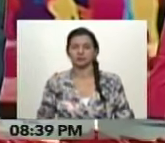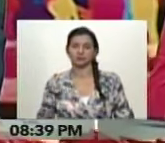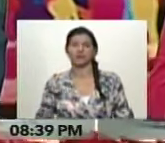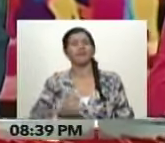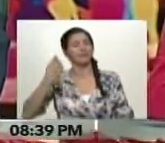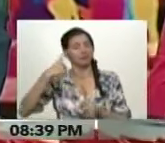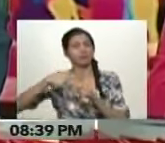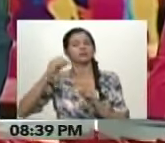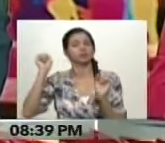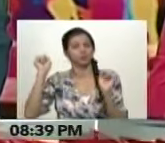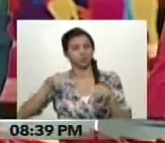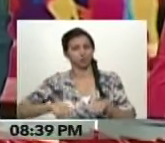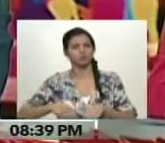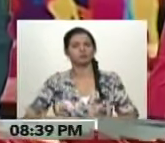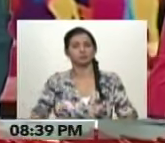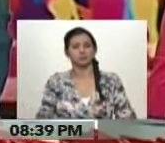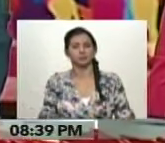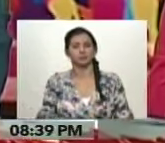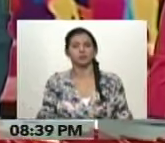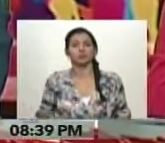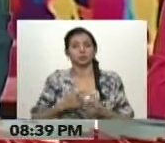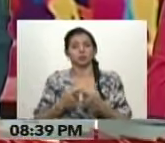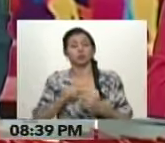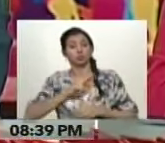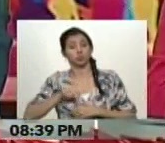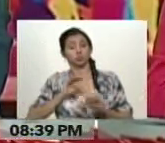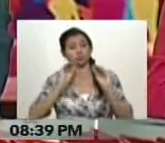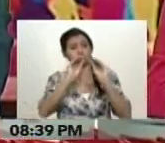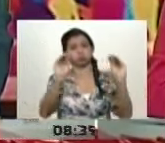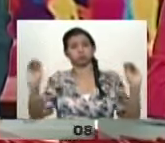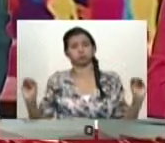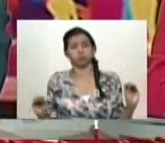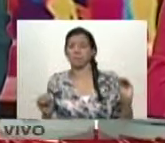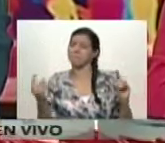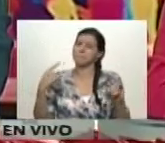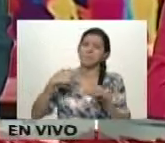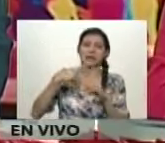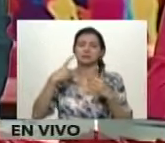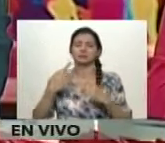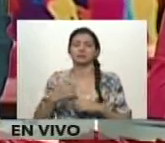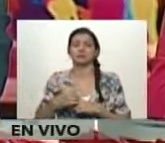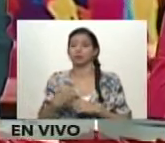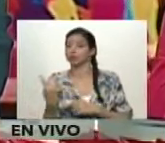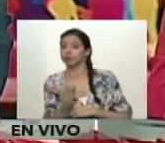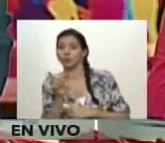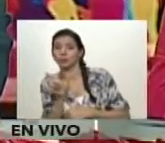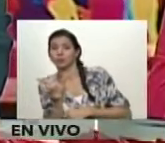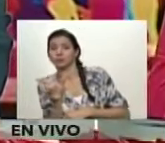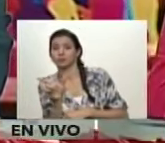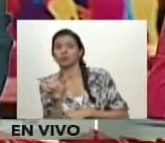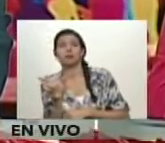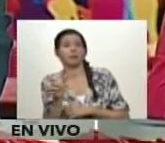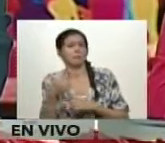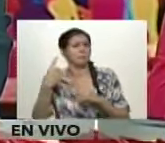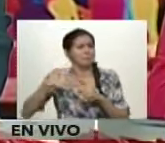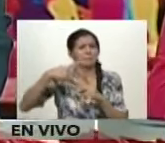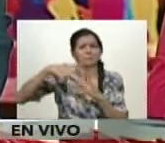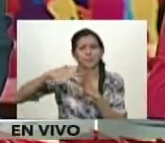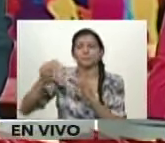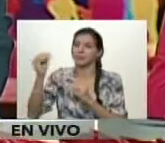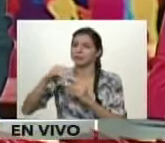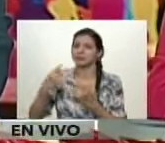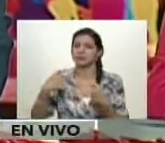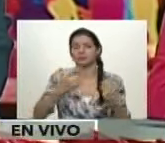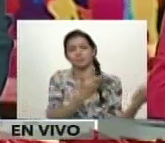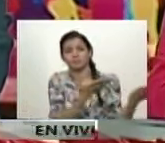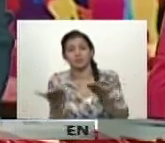Claro que sí. Por eso estamos convocando mucho más allá al Partido Socialista para ampliar nuestro trabajo y estamos